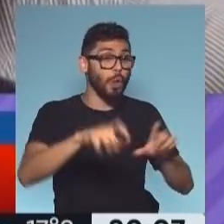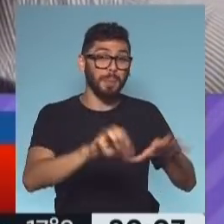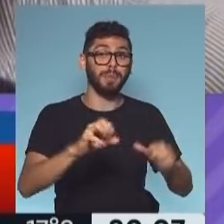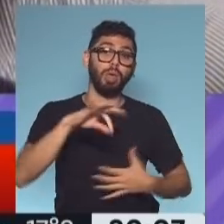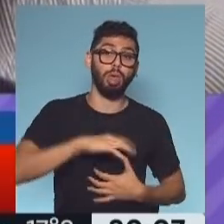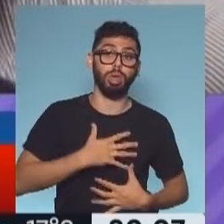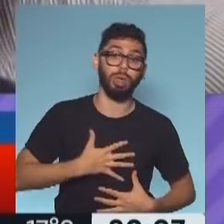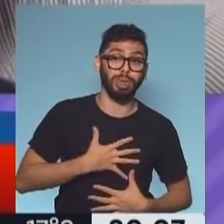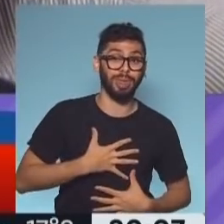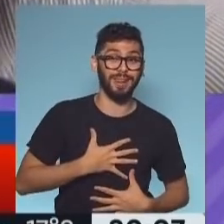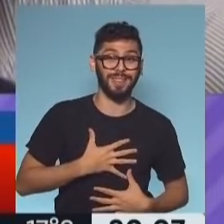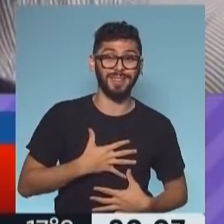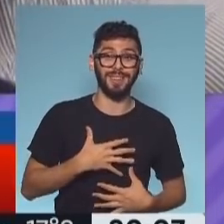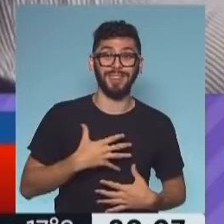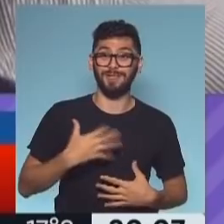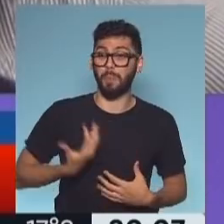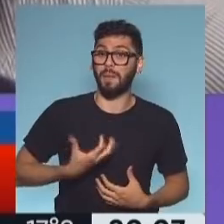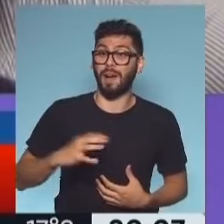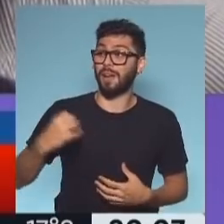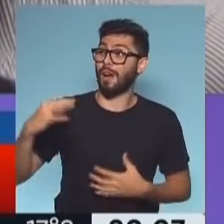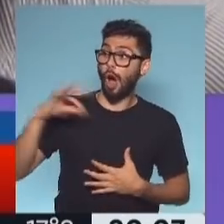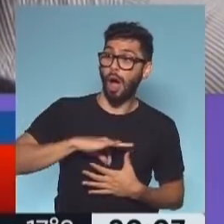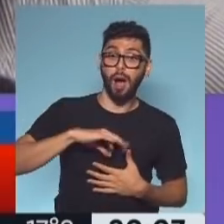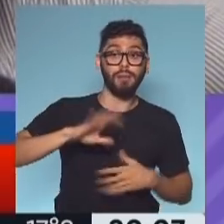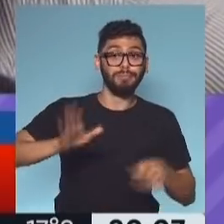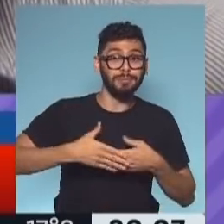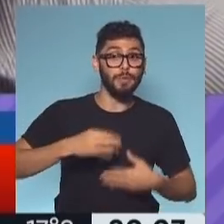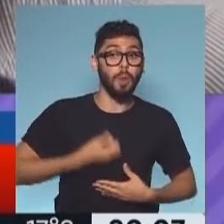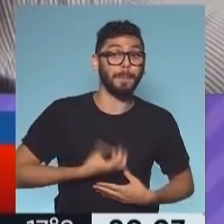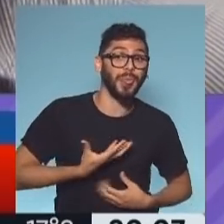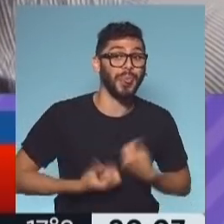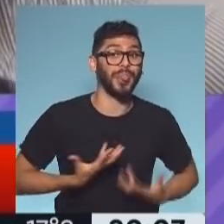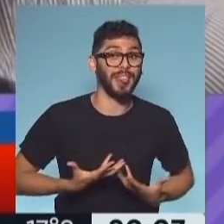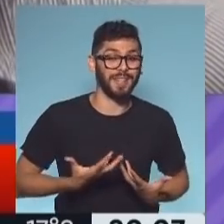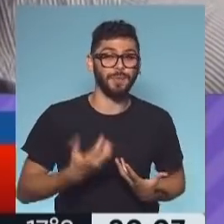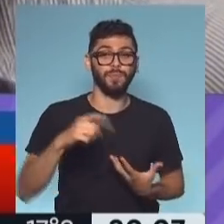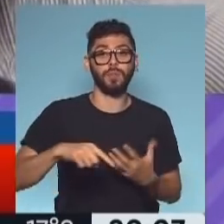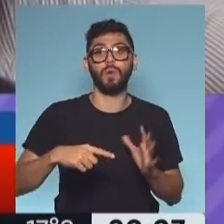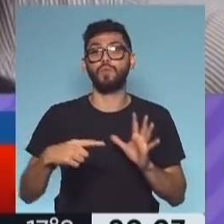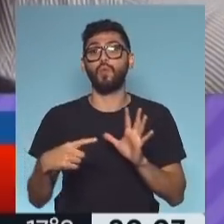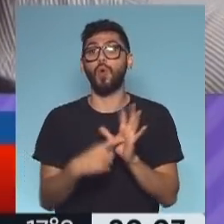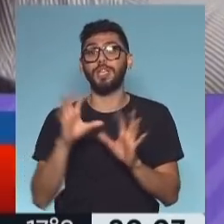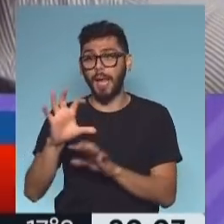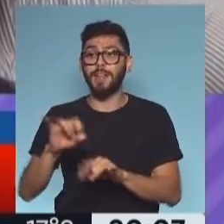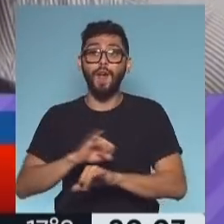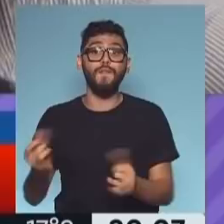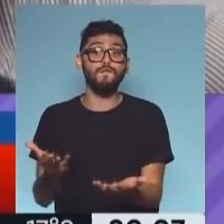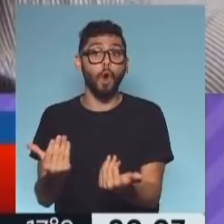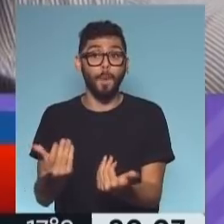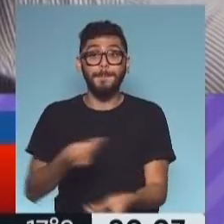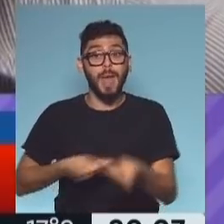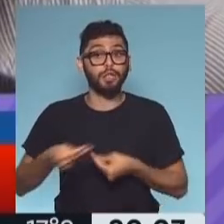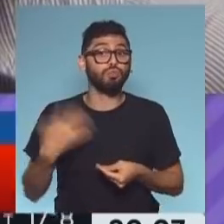me parece que estamos midiendo esto, con, por lo menos en la provincia de Buenos Aires, con mucha información que nos permite tomar